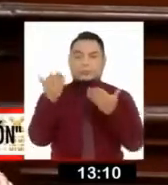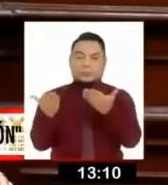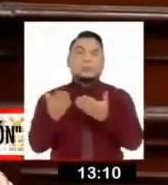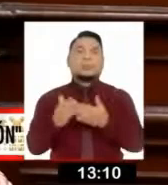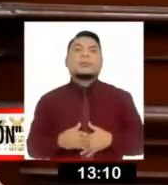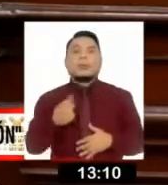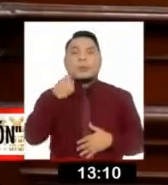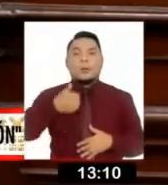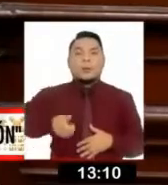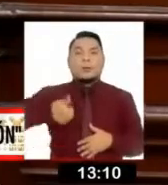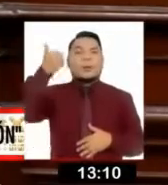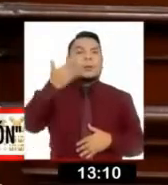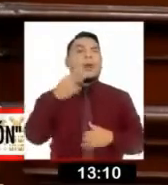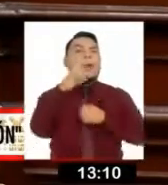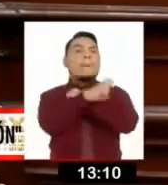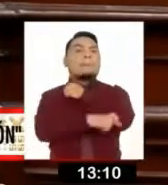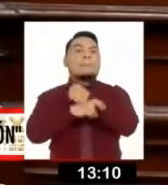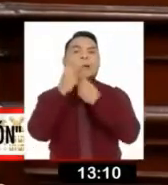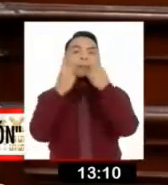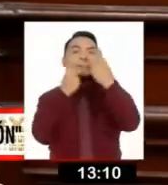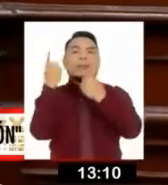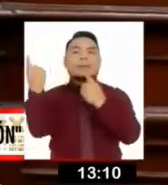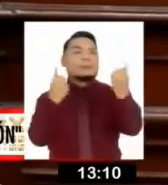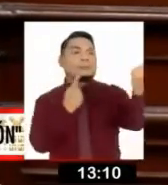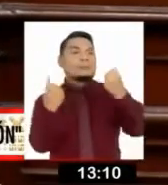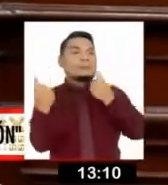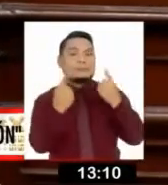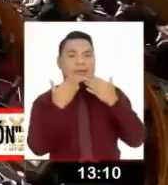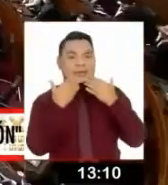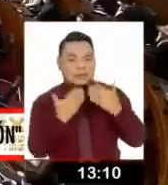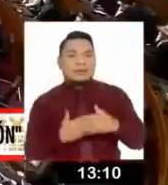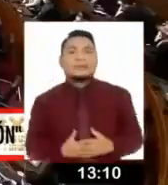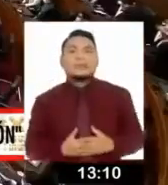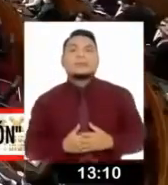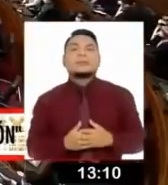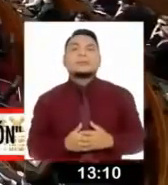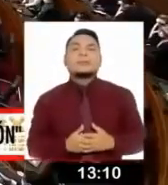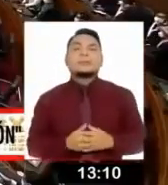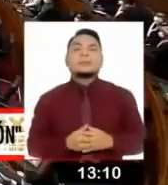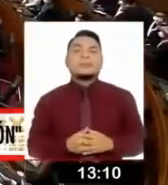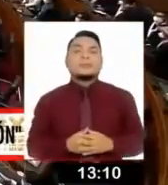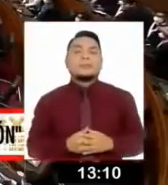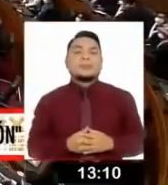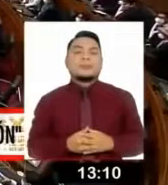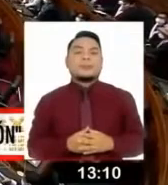señores jefes de Estado que nos visitan, misiones especiales,